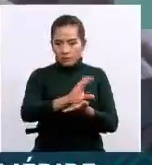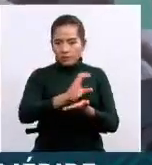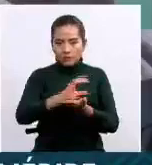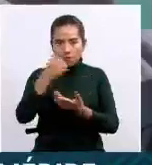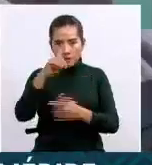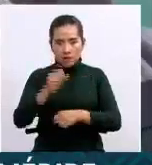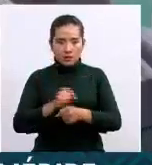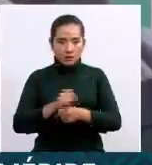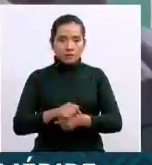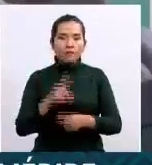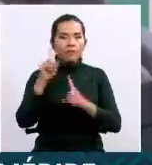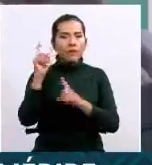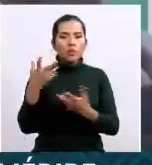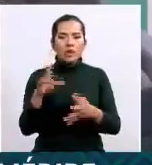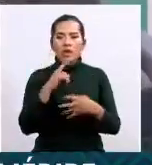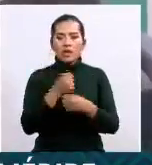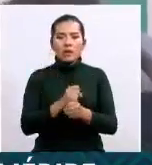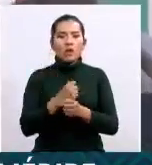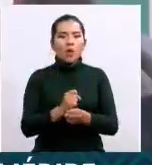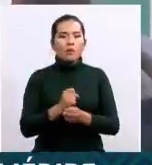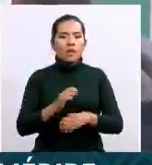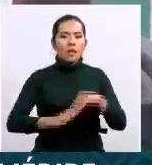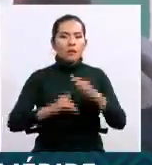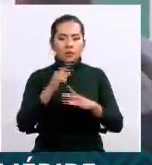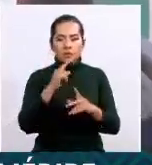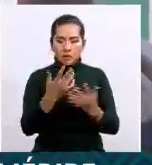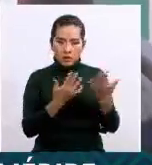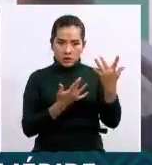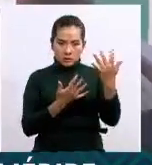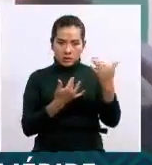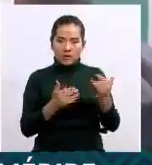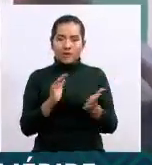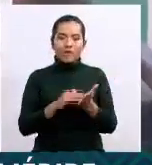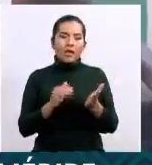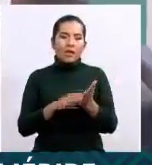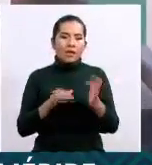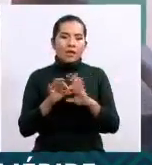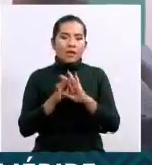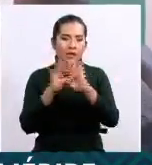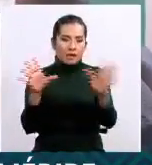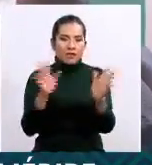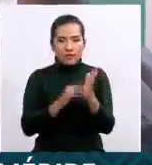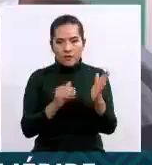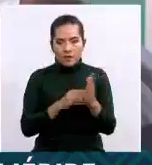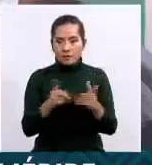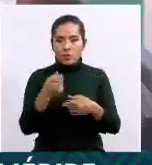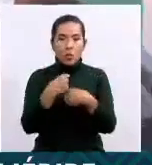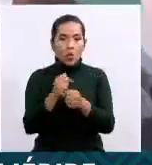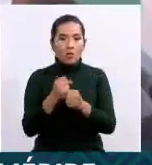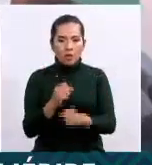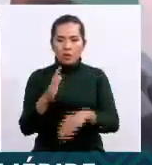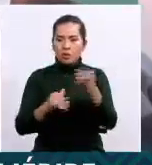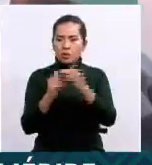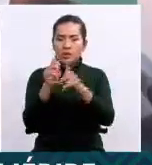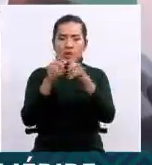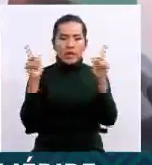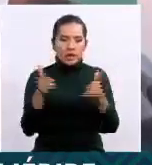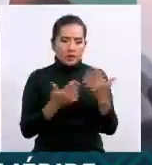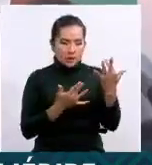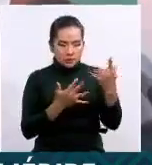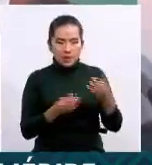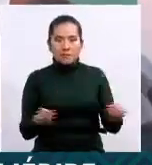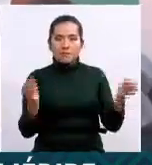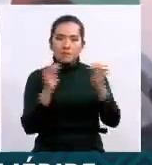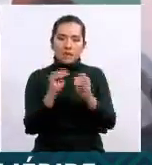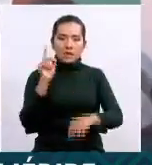¿Cómo? Obras estructurantes que se... No, vamos a arrancar obras estructurantes. Sería muy difícil. Las obras estructurantes toman, ustedes saben, mucho